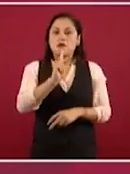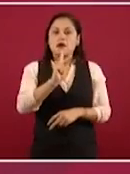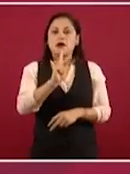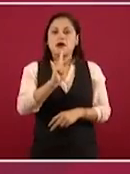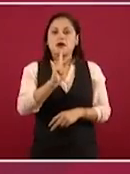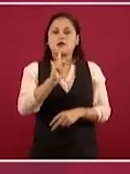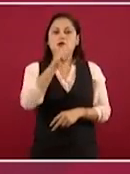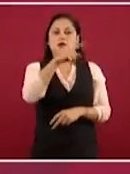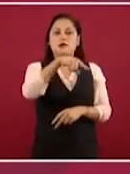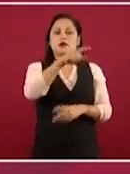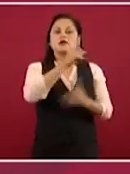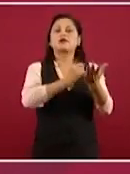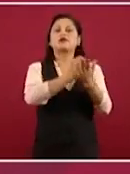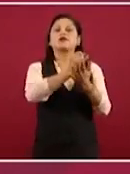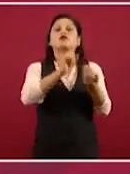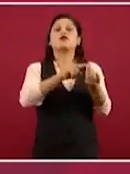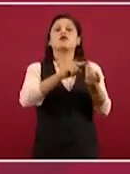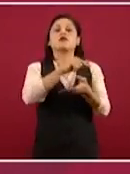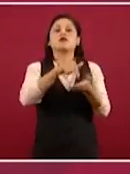a decidir dónde.